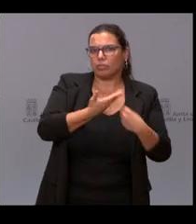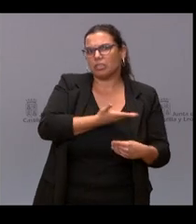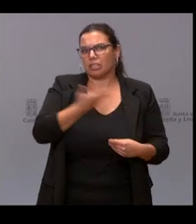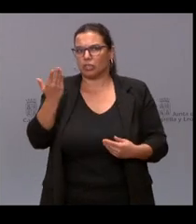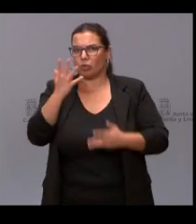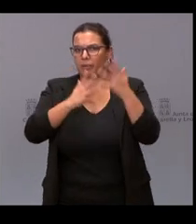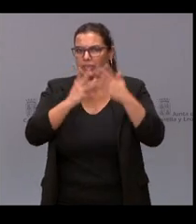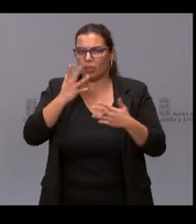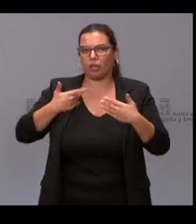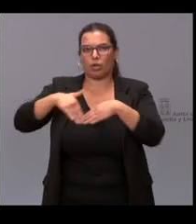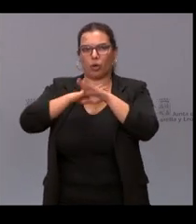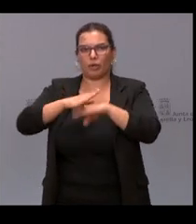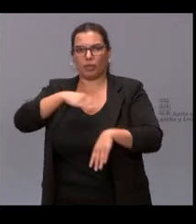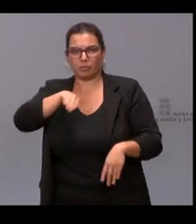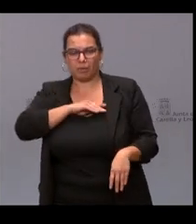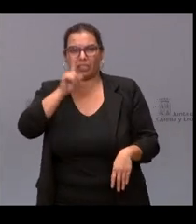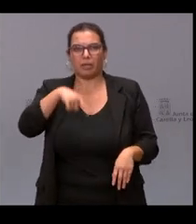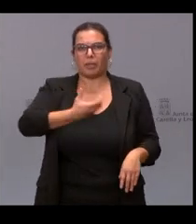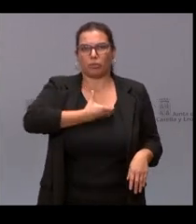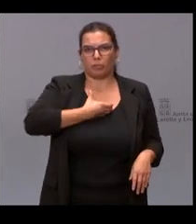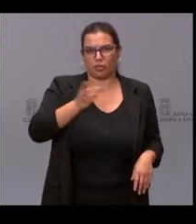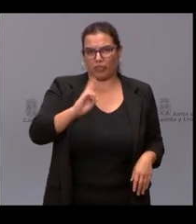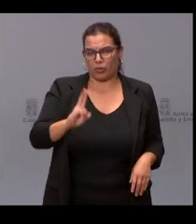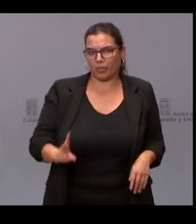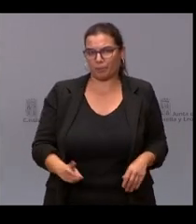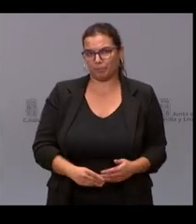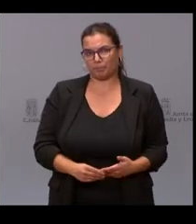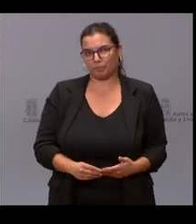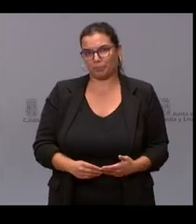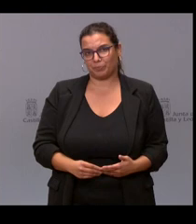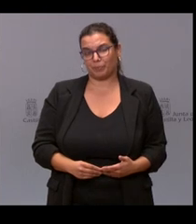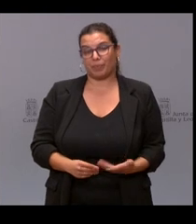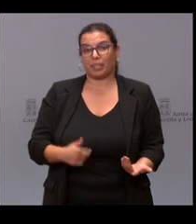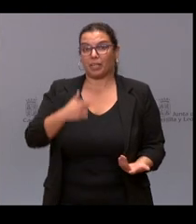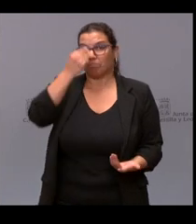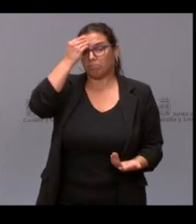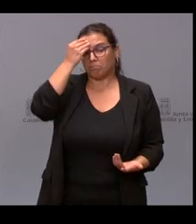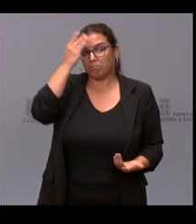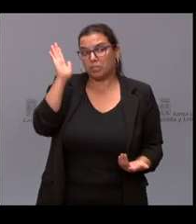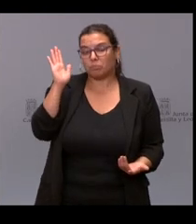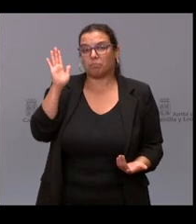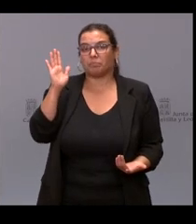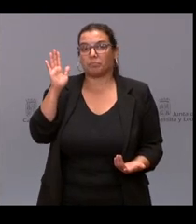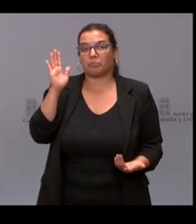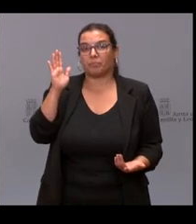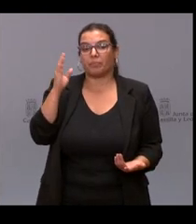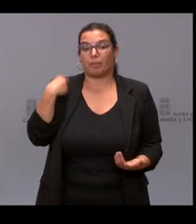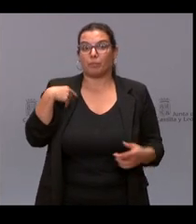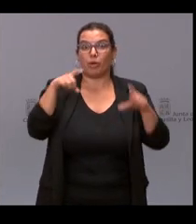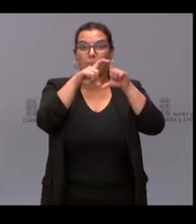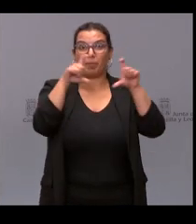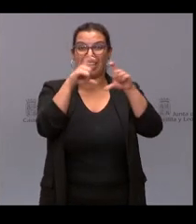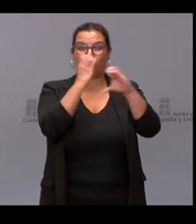administraciones, el Gobierno de España y el Ayuntamiento de Valladolid. Creo que el hecho de que Sweet Mobility